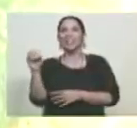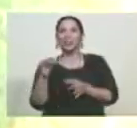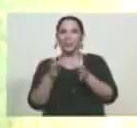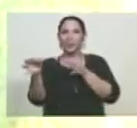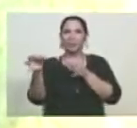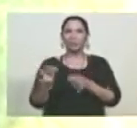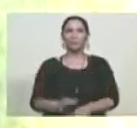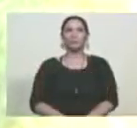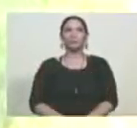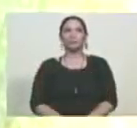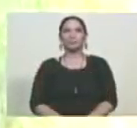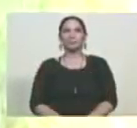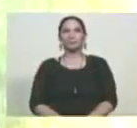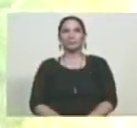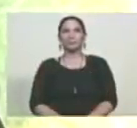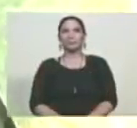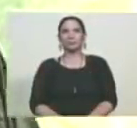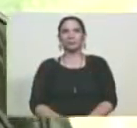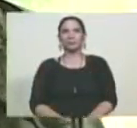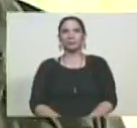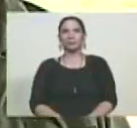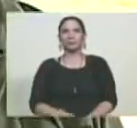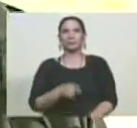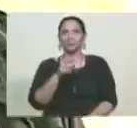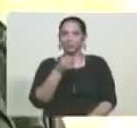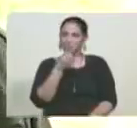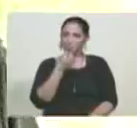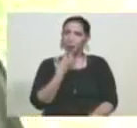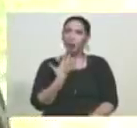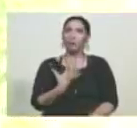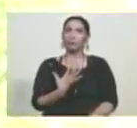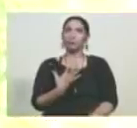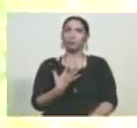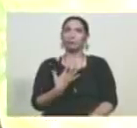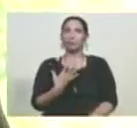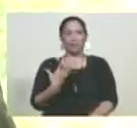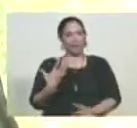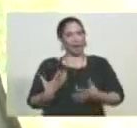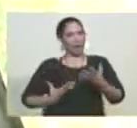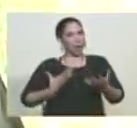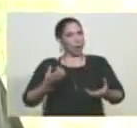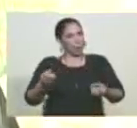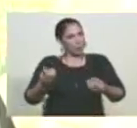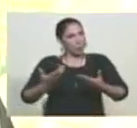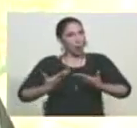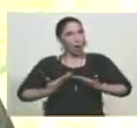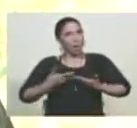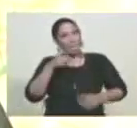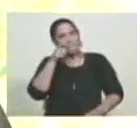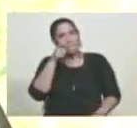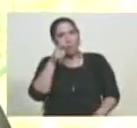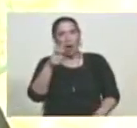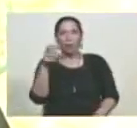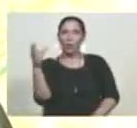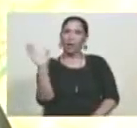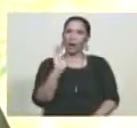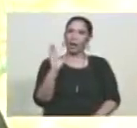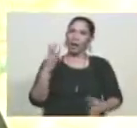mire. Sigue, Jesús. Y así, pues, bueno, recibimos ese calor. Ayer el pueblo de Caracas nos